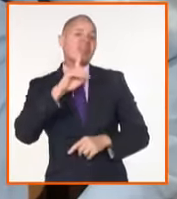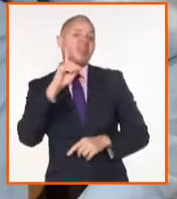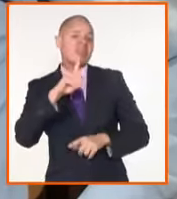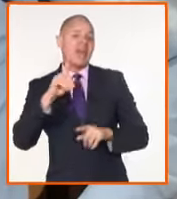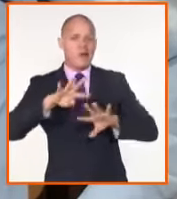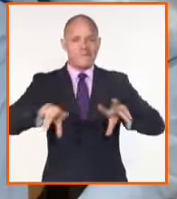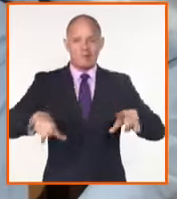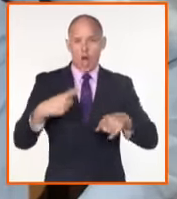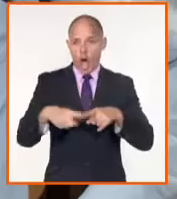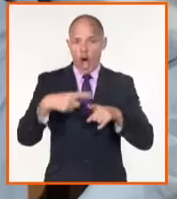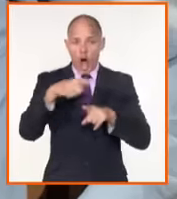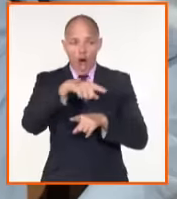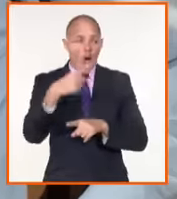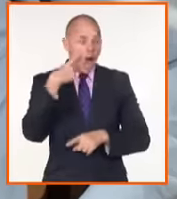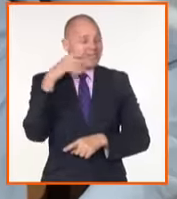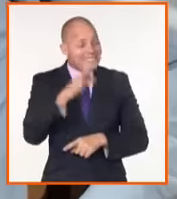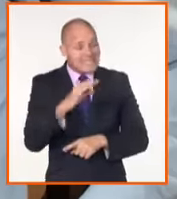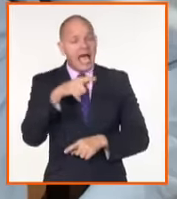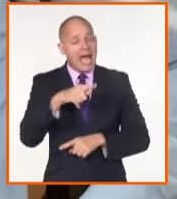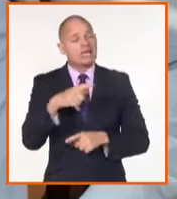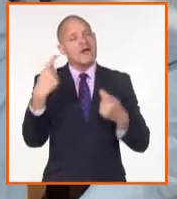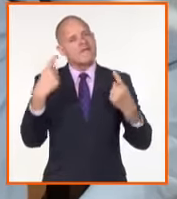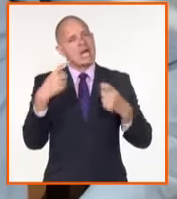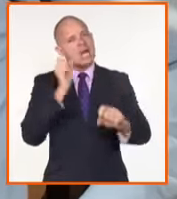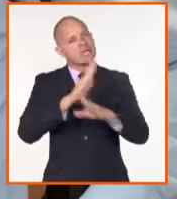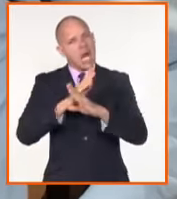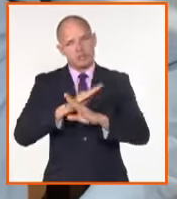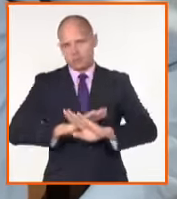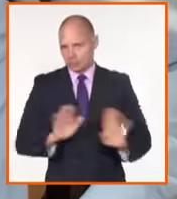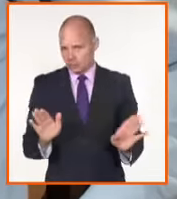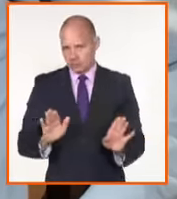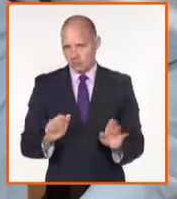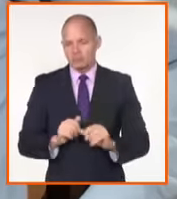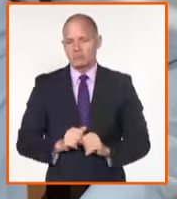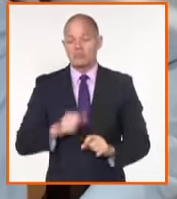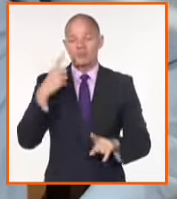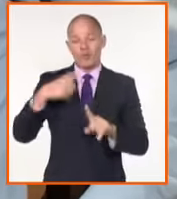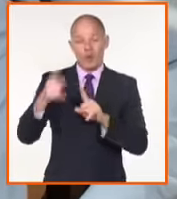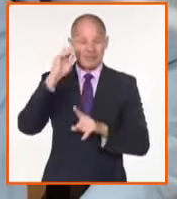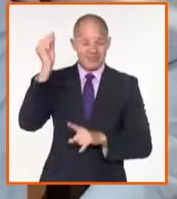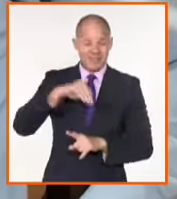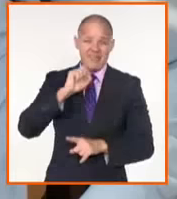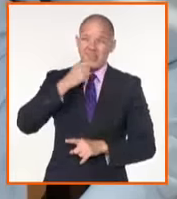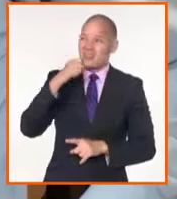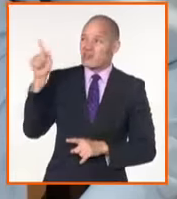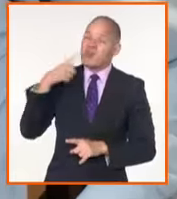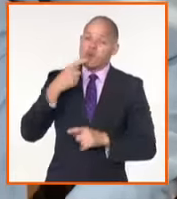subversión, a los planes de subversión política e ideológica del enemigo,